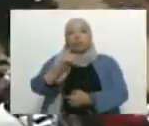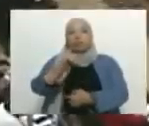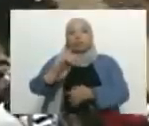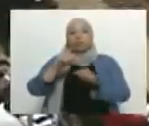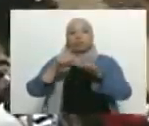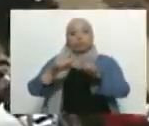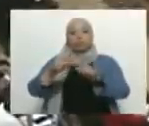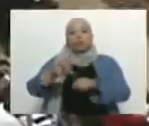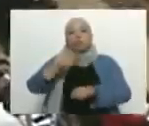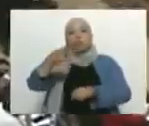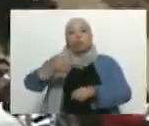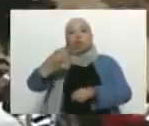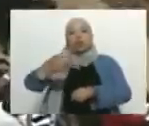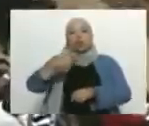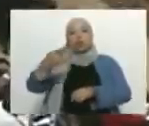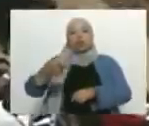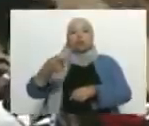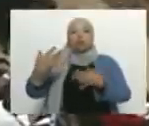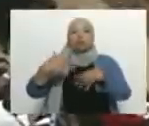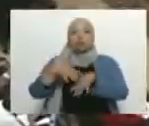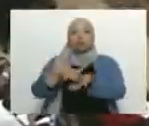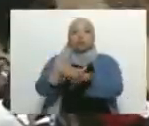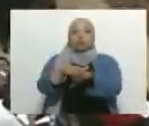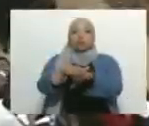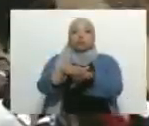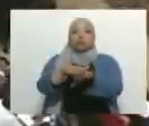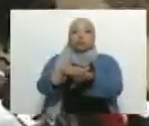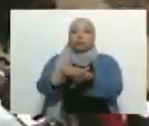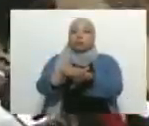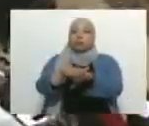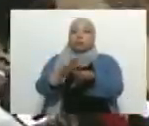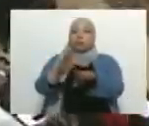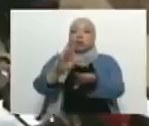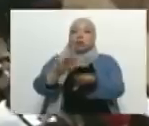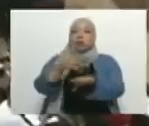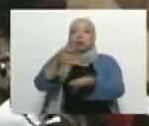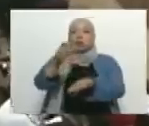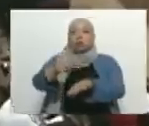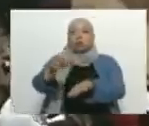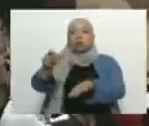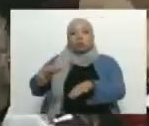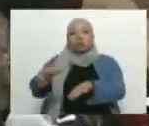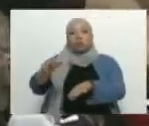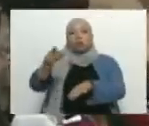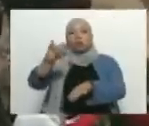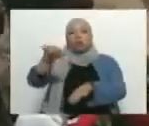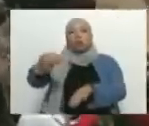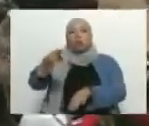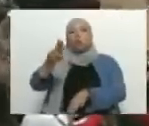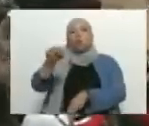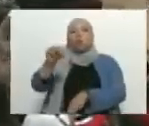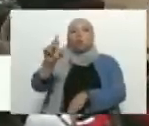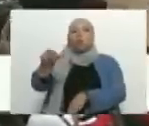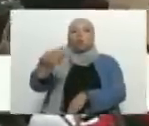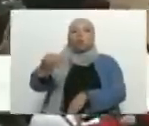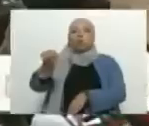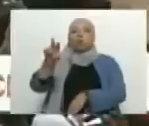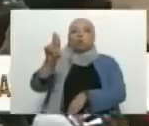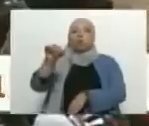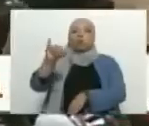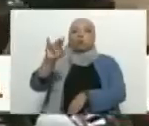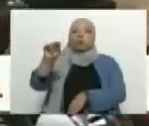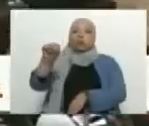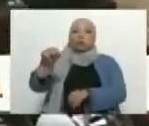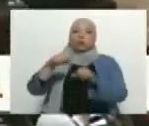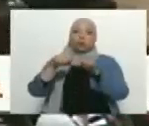de Política Exterior, Soberanía e Integración, mediante el cual se autoriza al ciudadano Joaquín Pérez como embajador representante